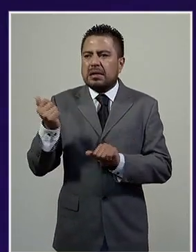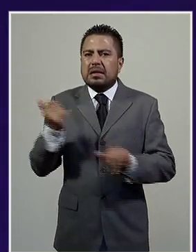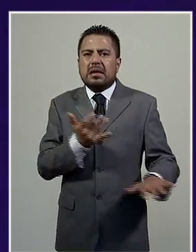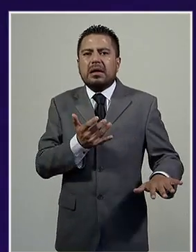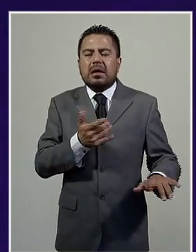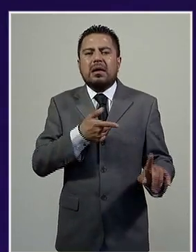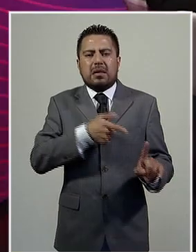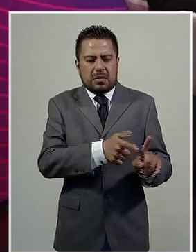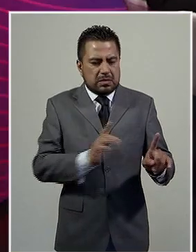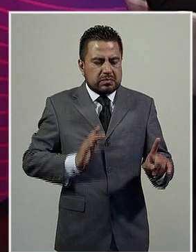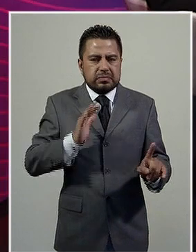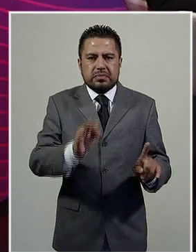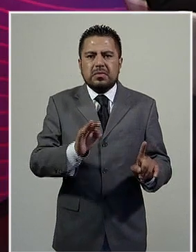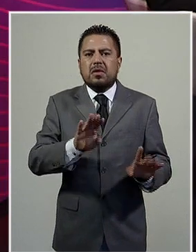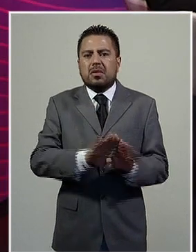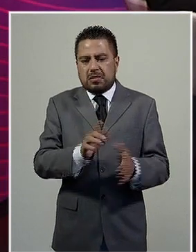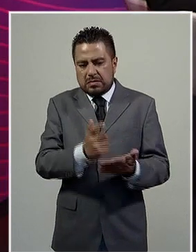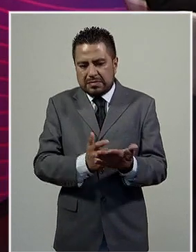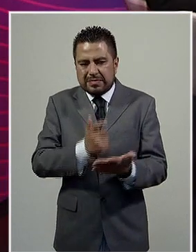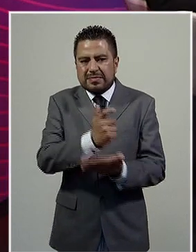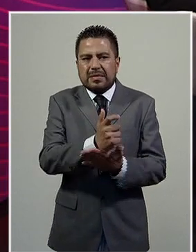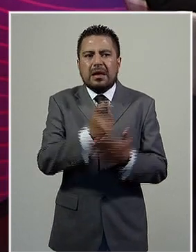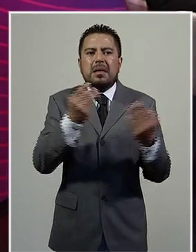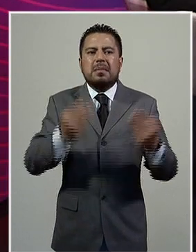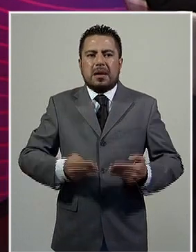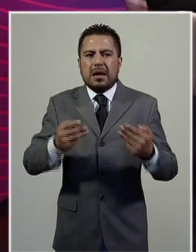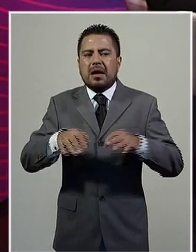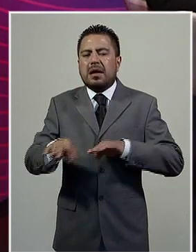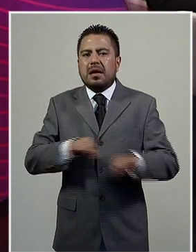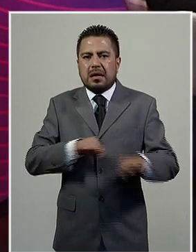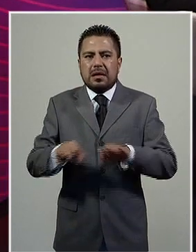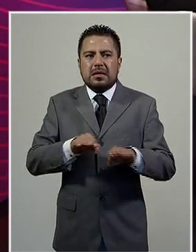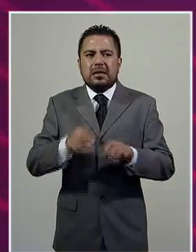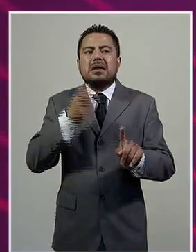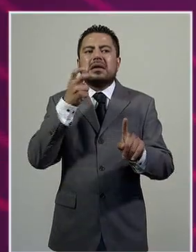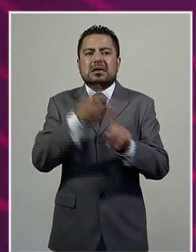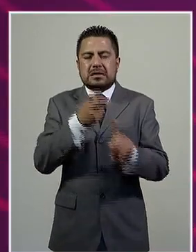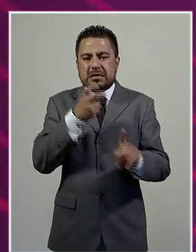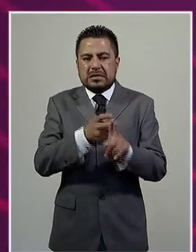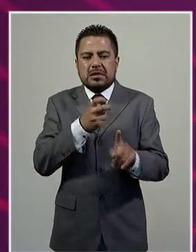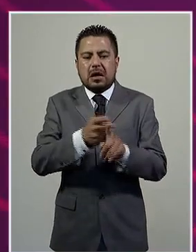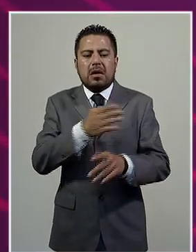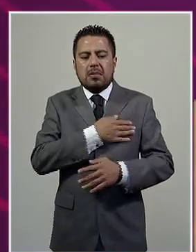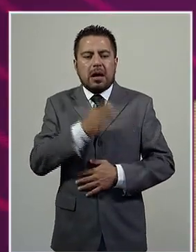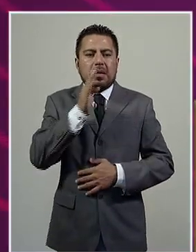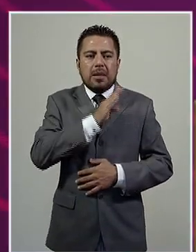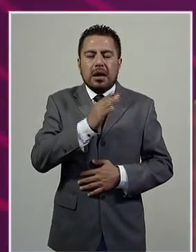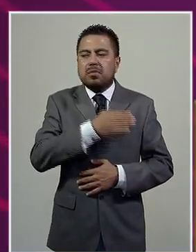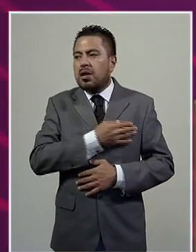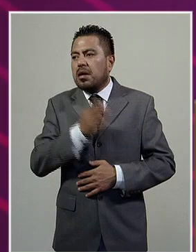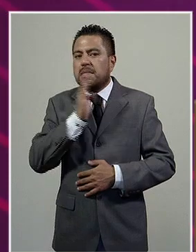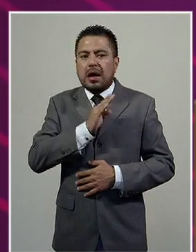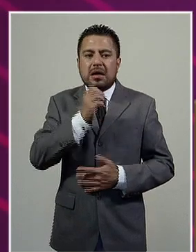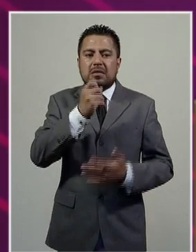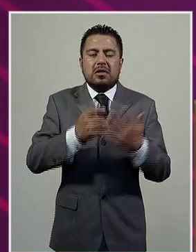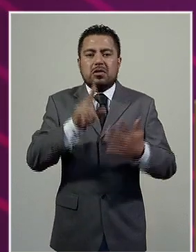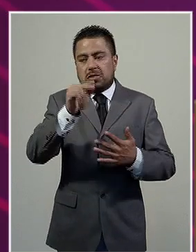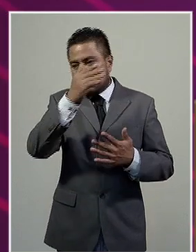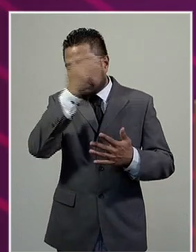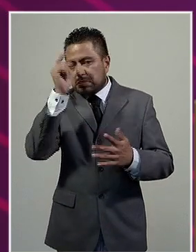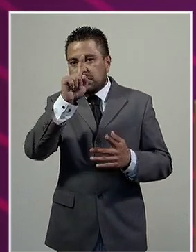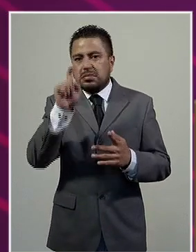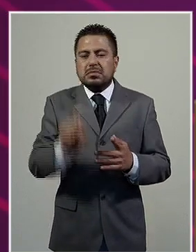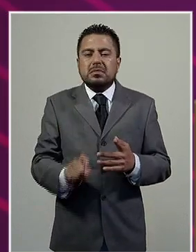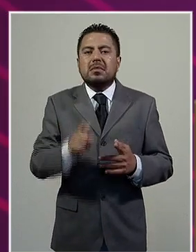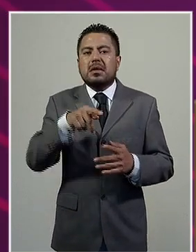con remuneraciones en el mercado laboral. Que esto sea bueno o malo, no sé,